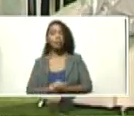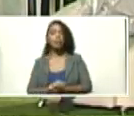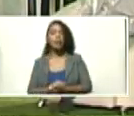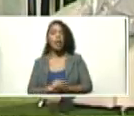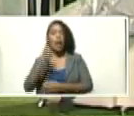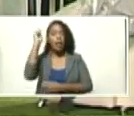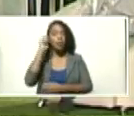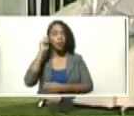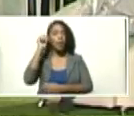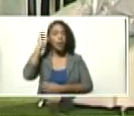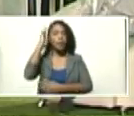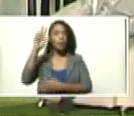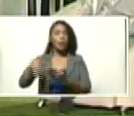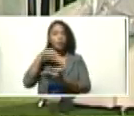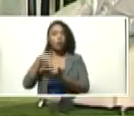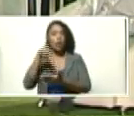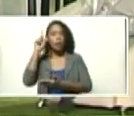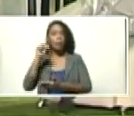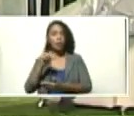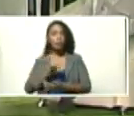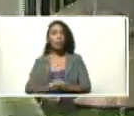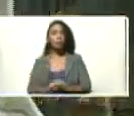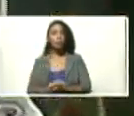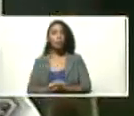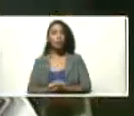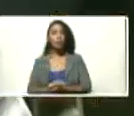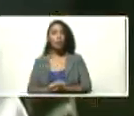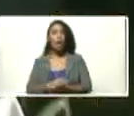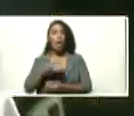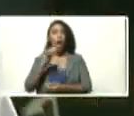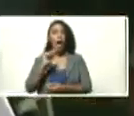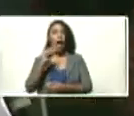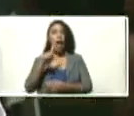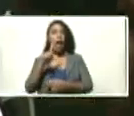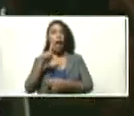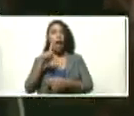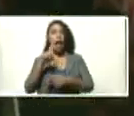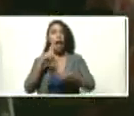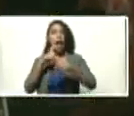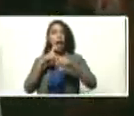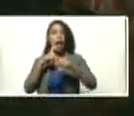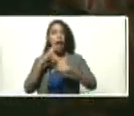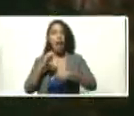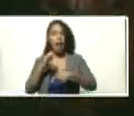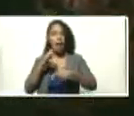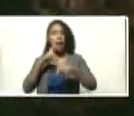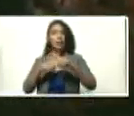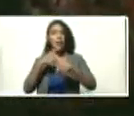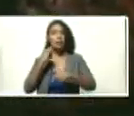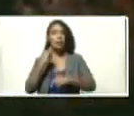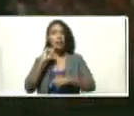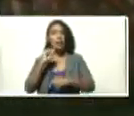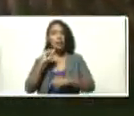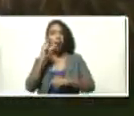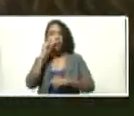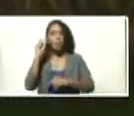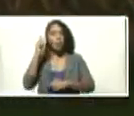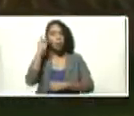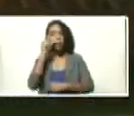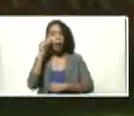Asamblea Nacional, Alexis Rodríguez Cabellos, diputado de la Asamblea Nacional, Alexander